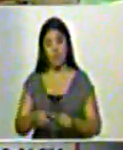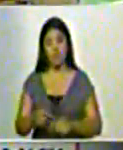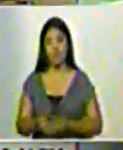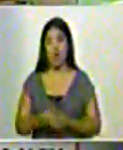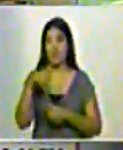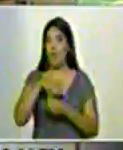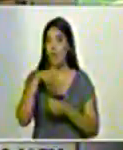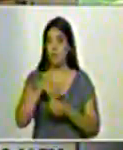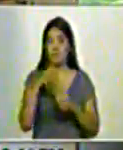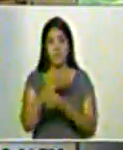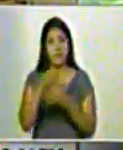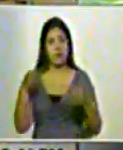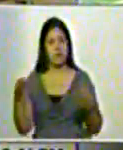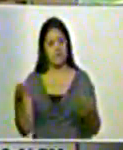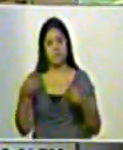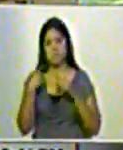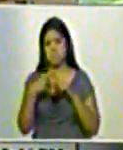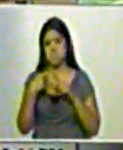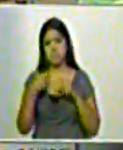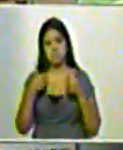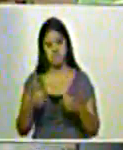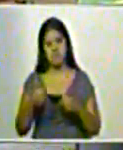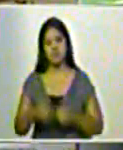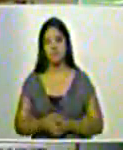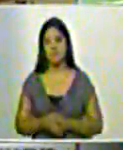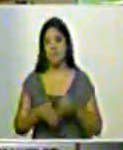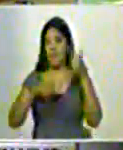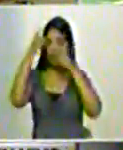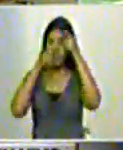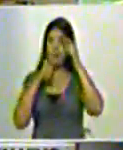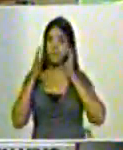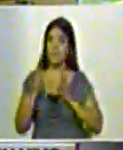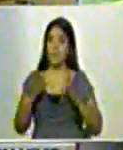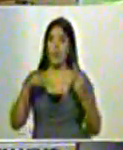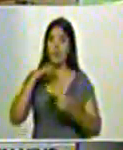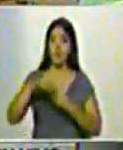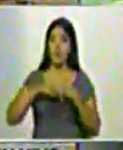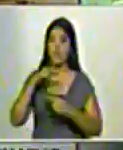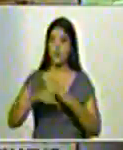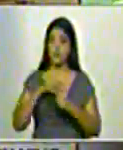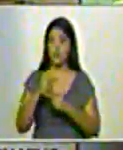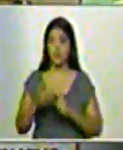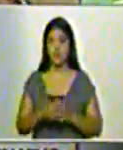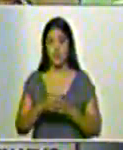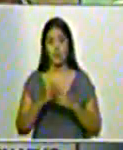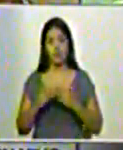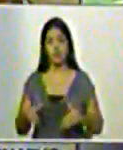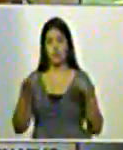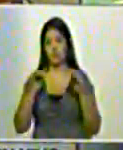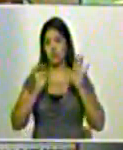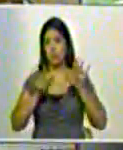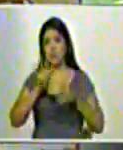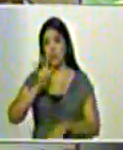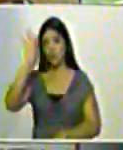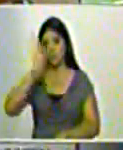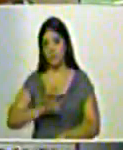votación altísimamente favorable al chavismo, a la revolución, superior inclusive al 94%,